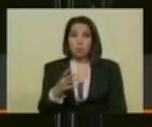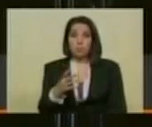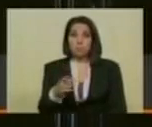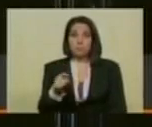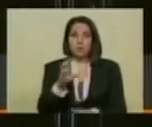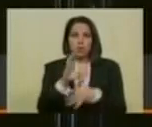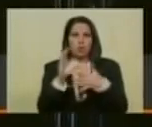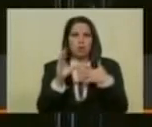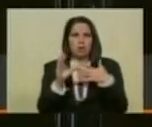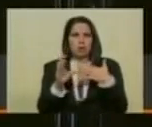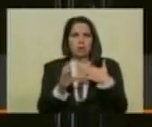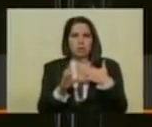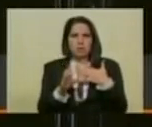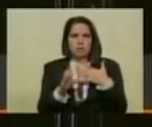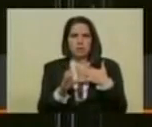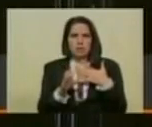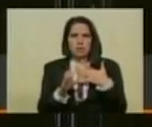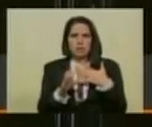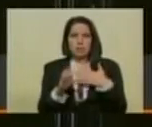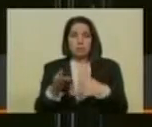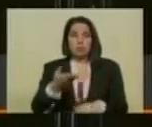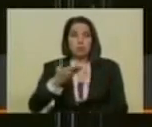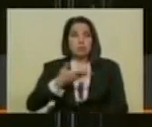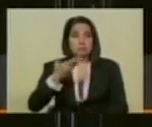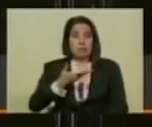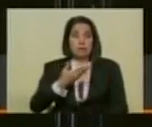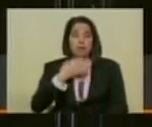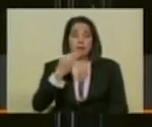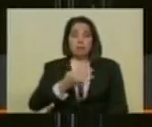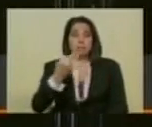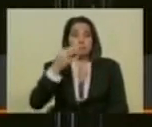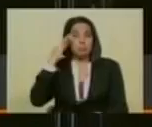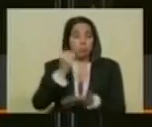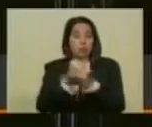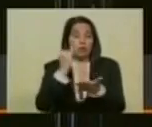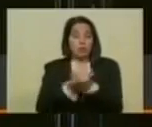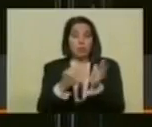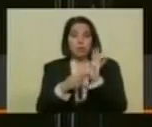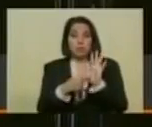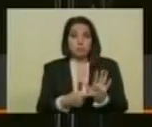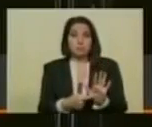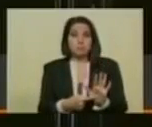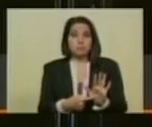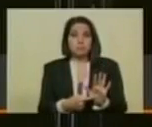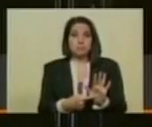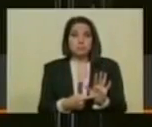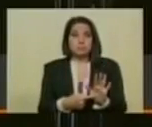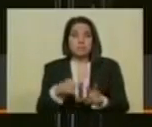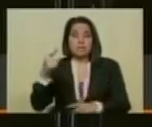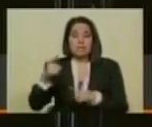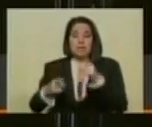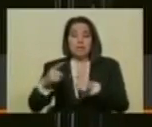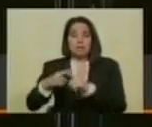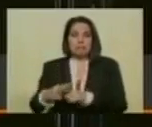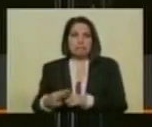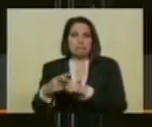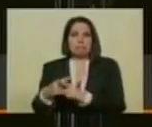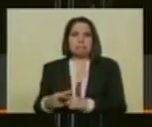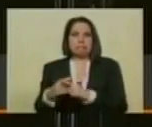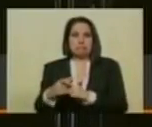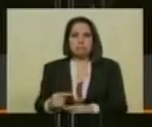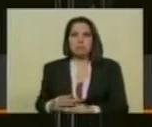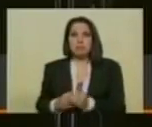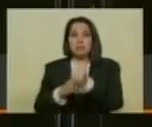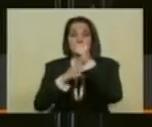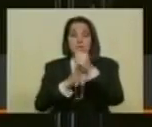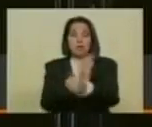sepamos, que he comprobado, pero fehacientemente, es la dependencia de los dirigentes de